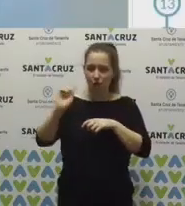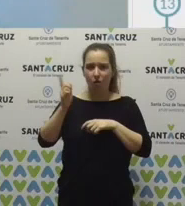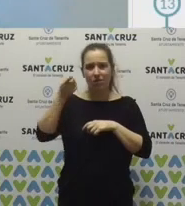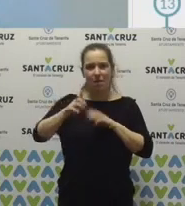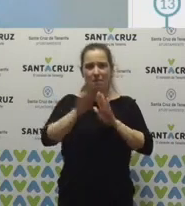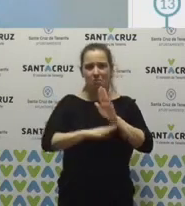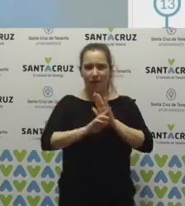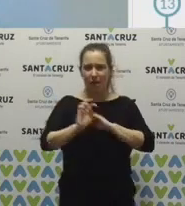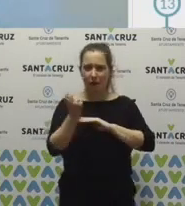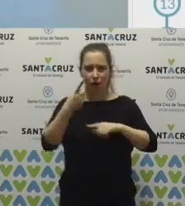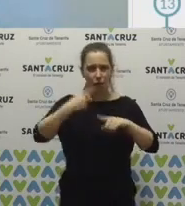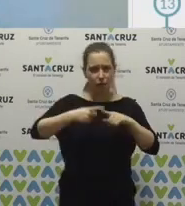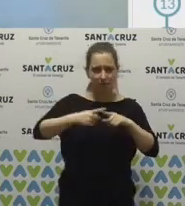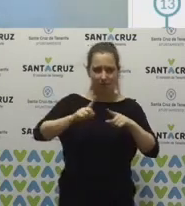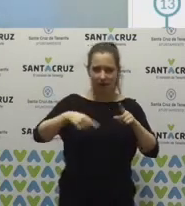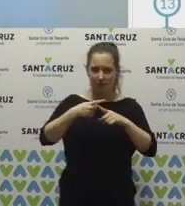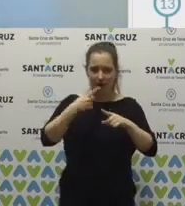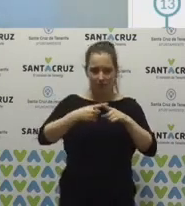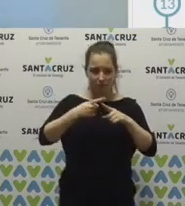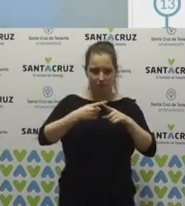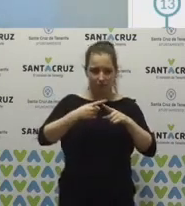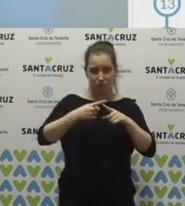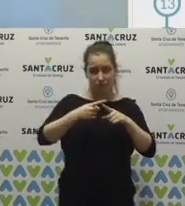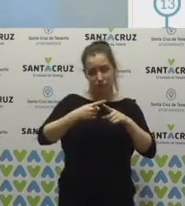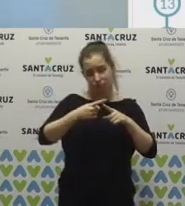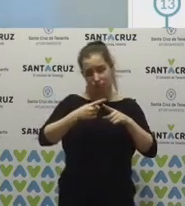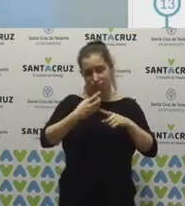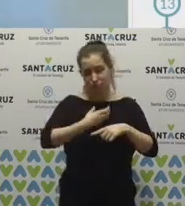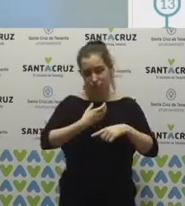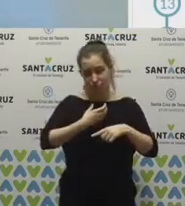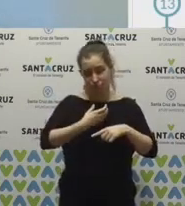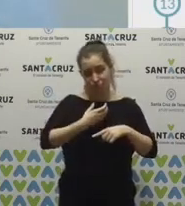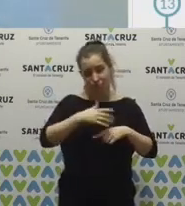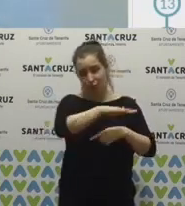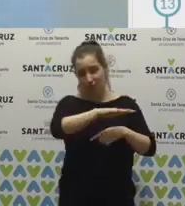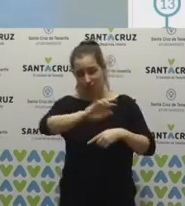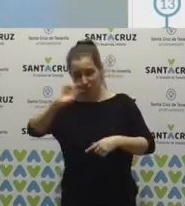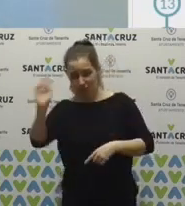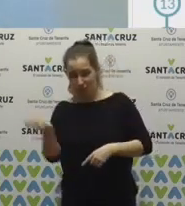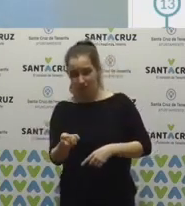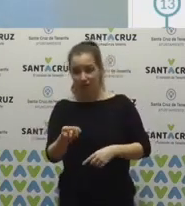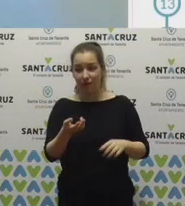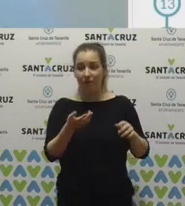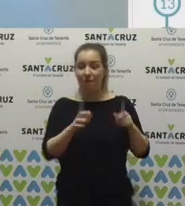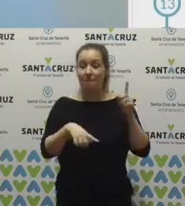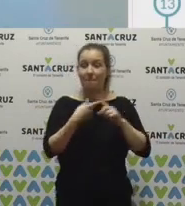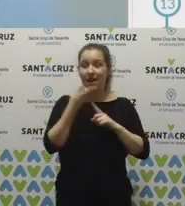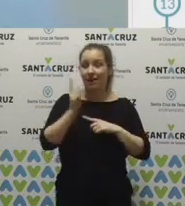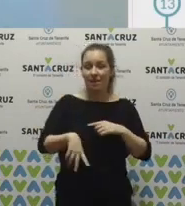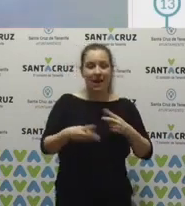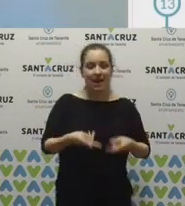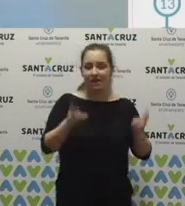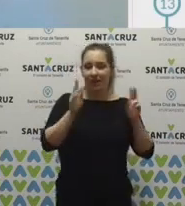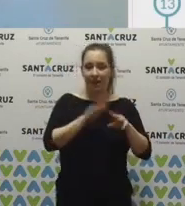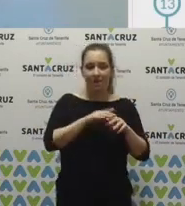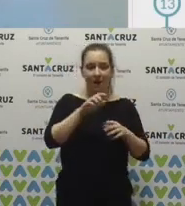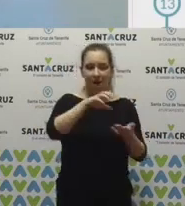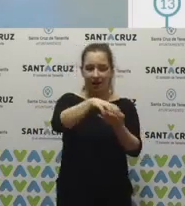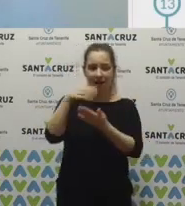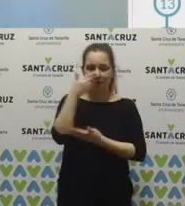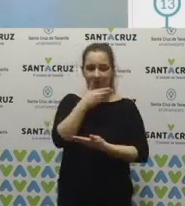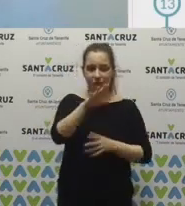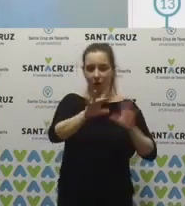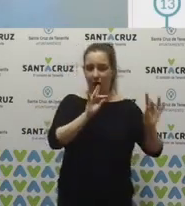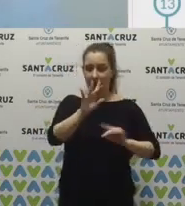educativas y menos en este sentido con respecto a la libertad de la designación de los centros conforme a la